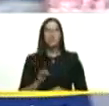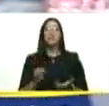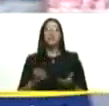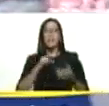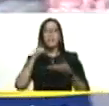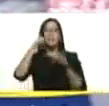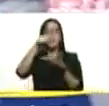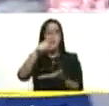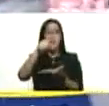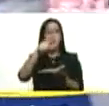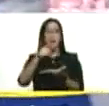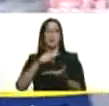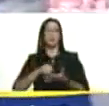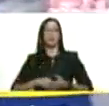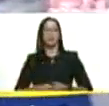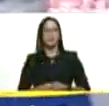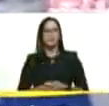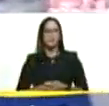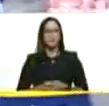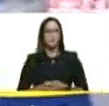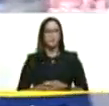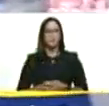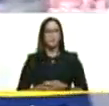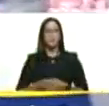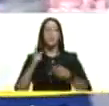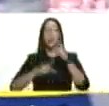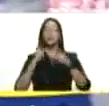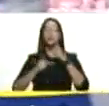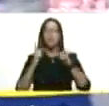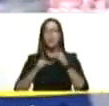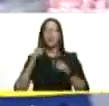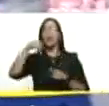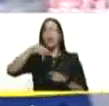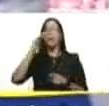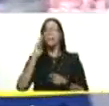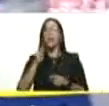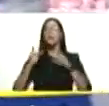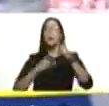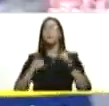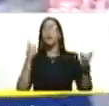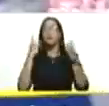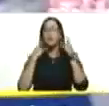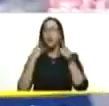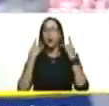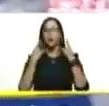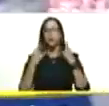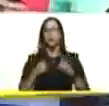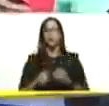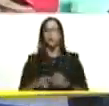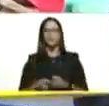locales de abastecimiento de producción CLAT productivo, con la P productiva activada.